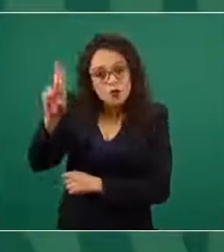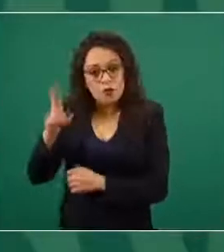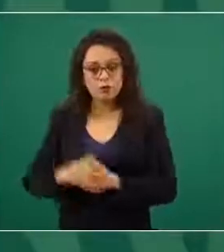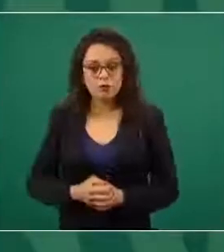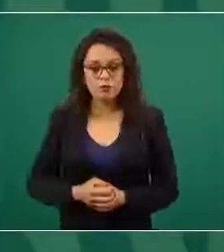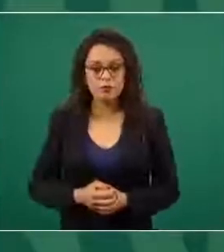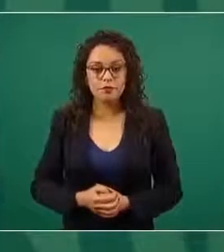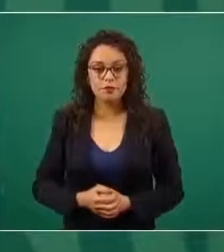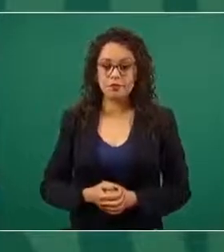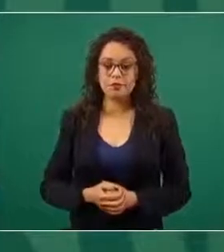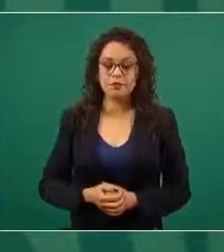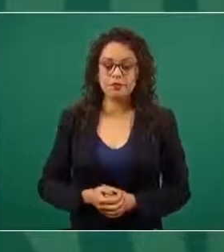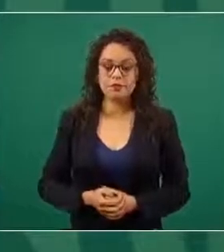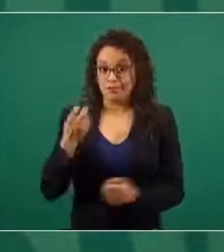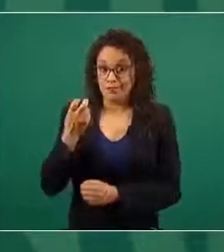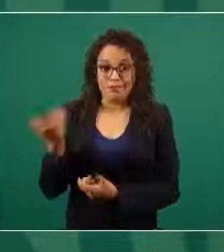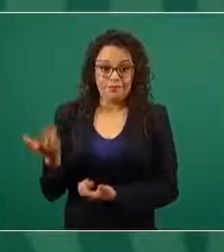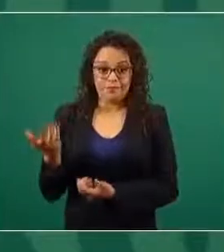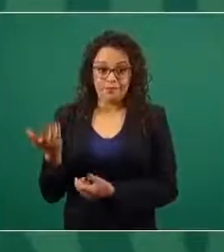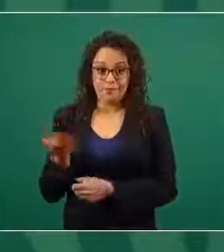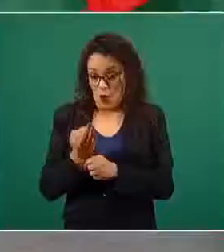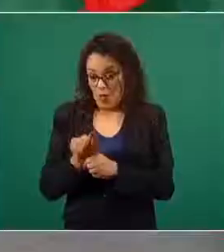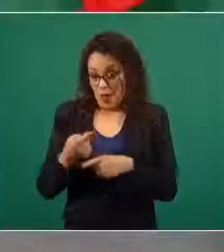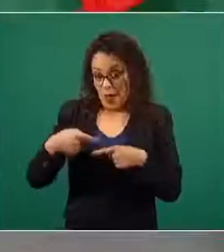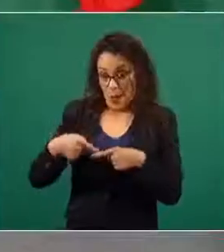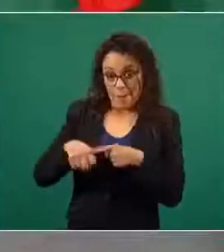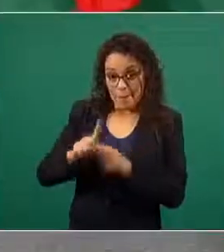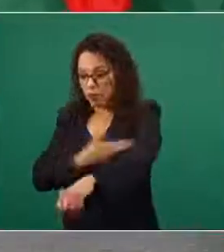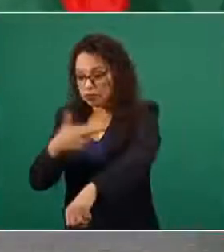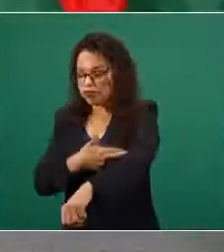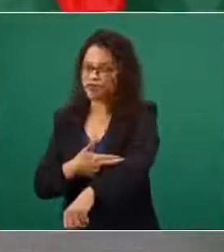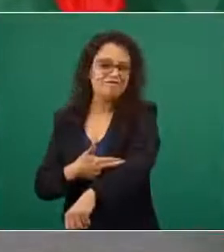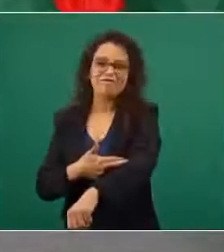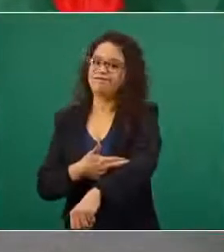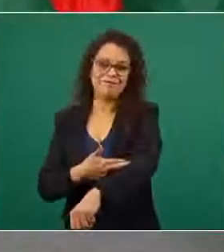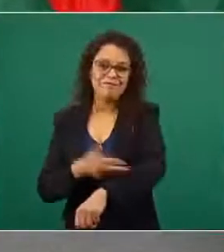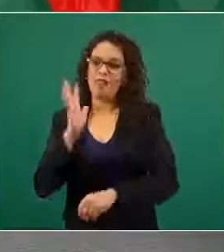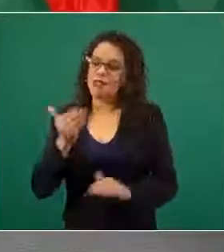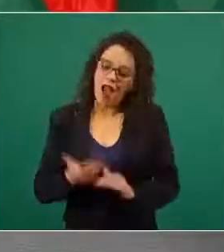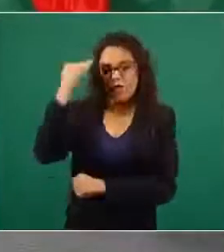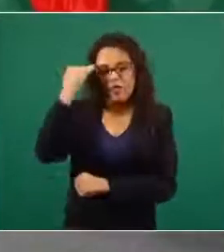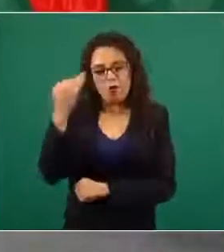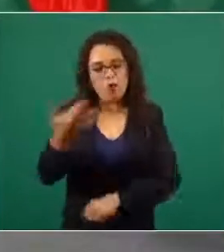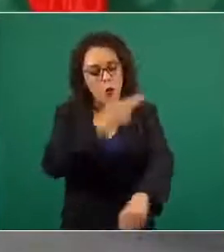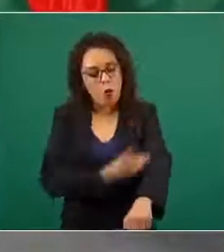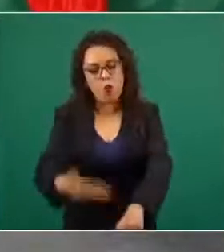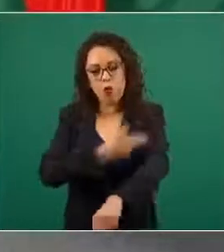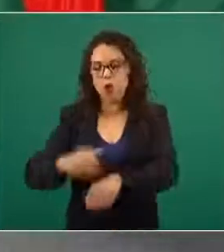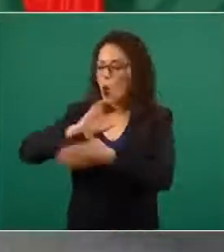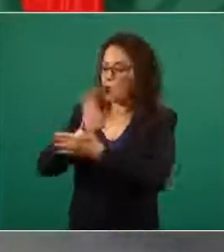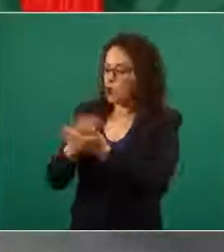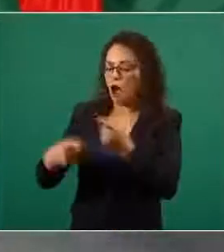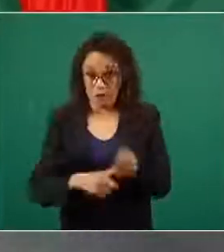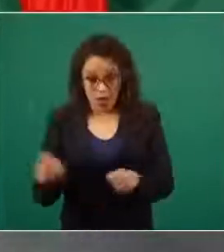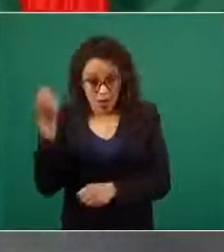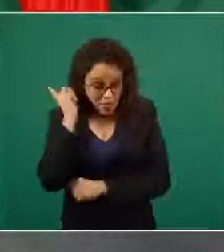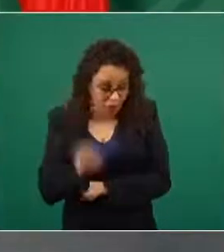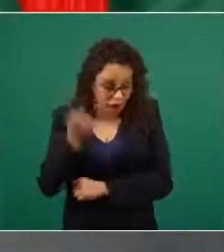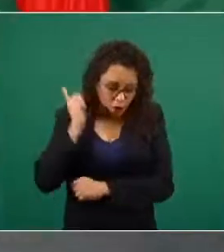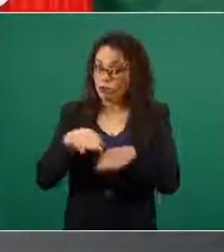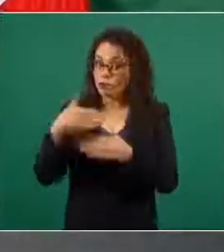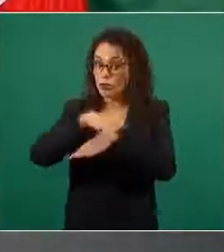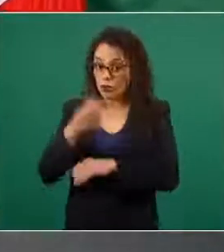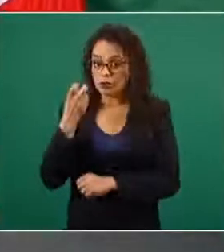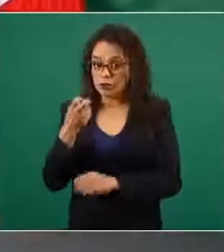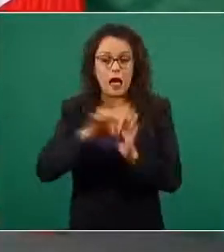que estemos empezando a ver lo de las vacunas. No, ya llevamos mucho tiempo y estamos trabajando todos los días. Ayer, por